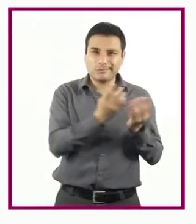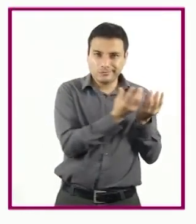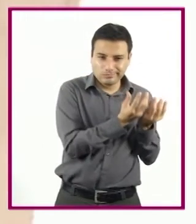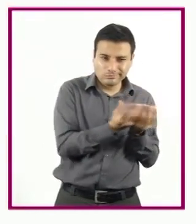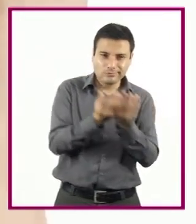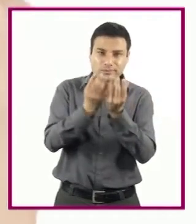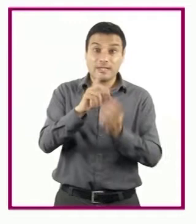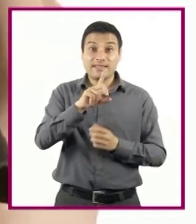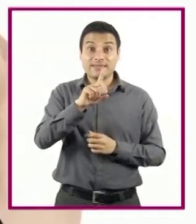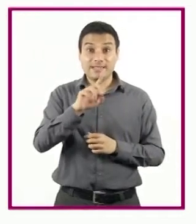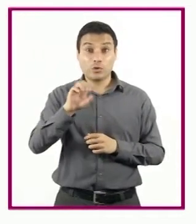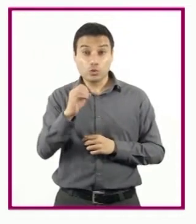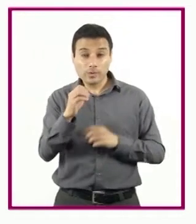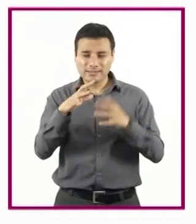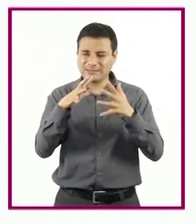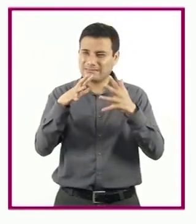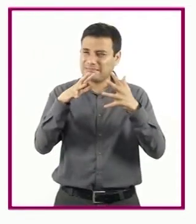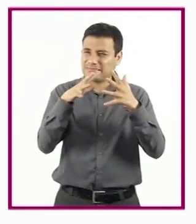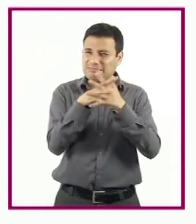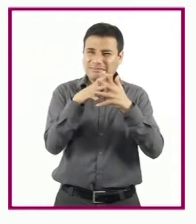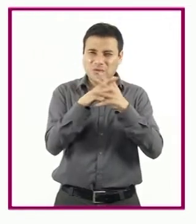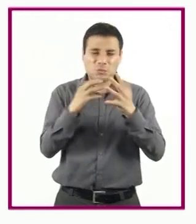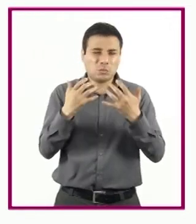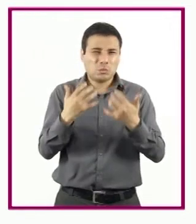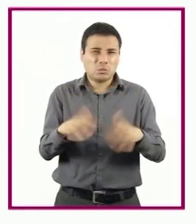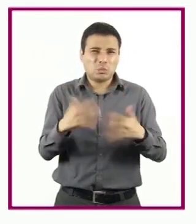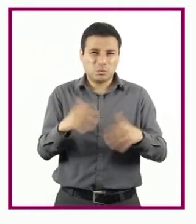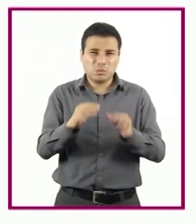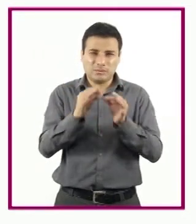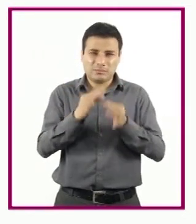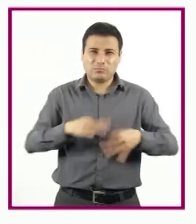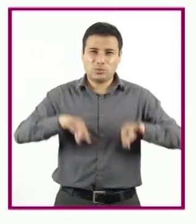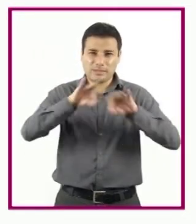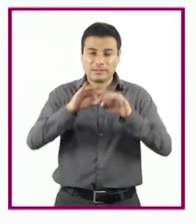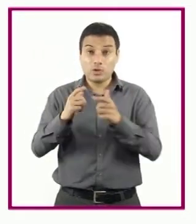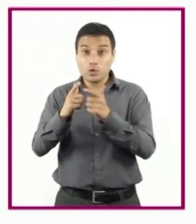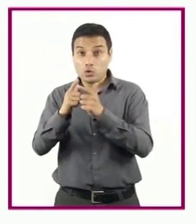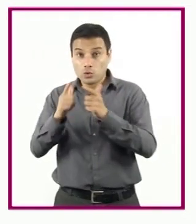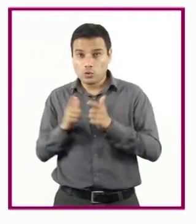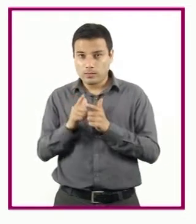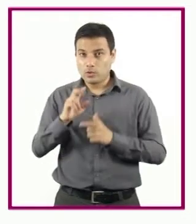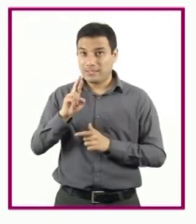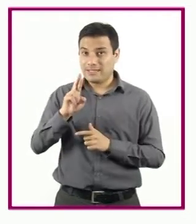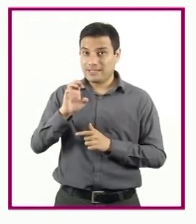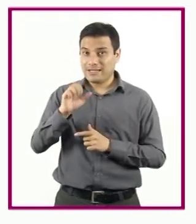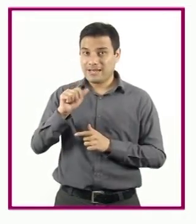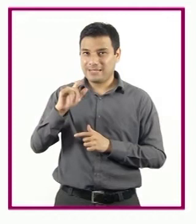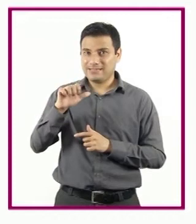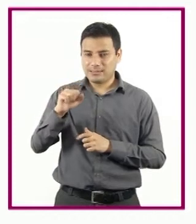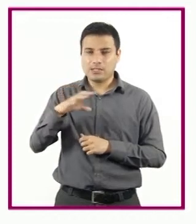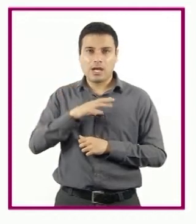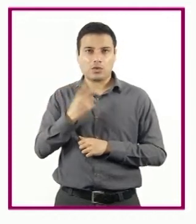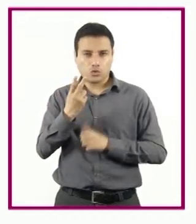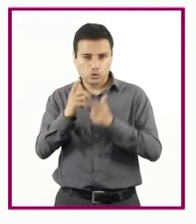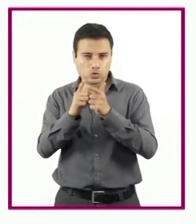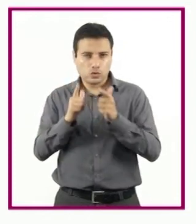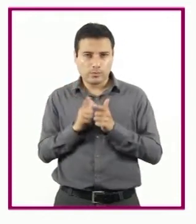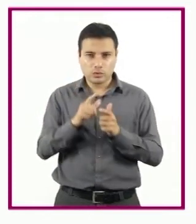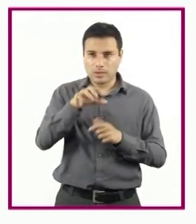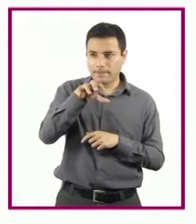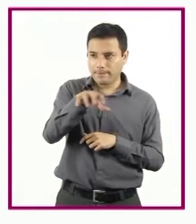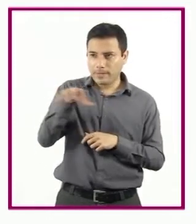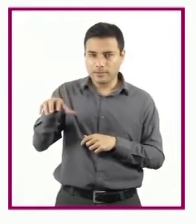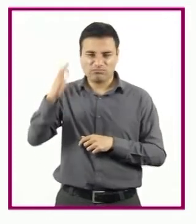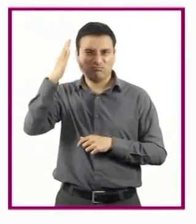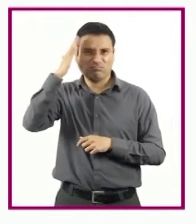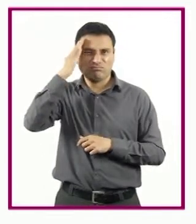octubre se libró una de las batallas más importantes. Los realistas estaban conformados por 2 batallones y eran liderados por el